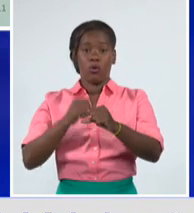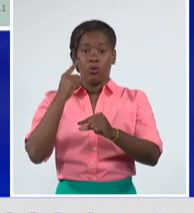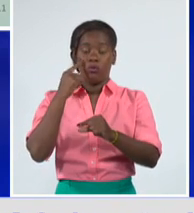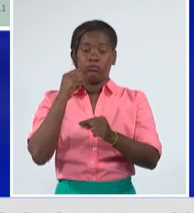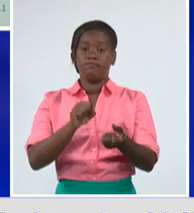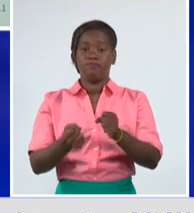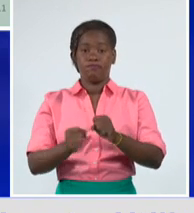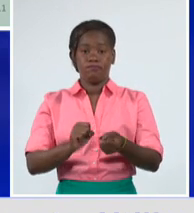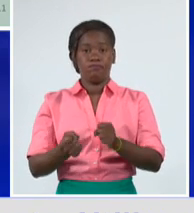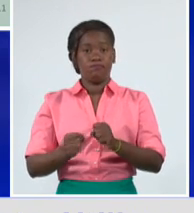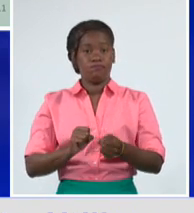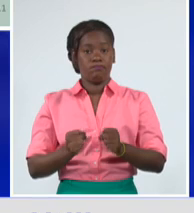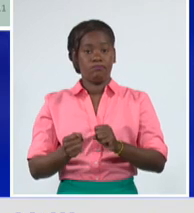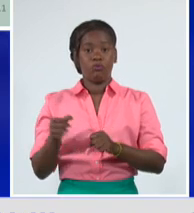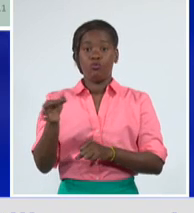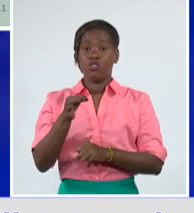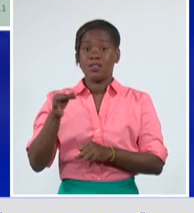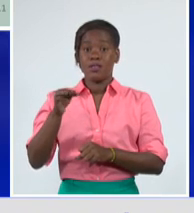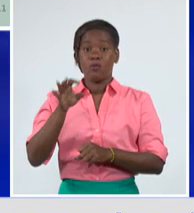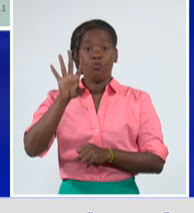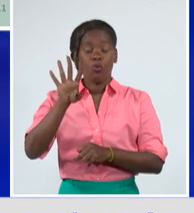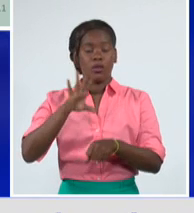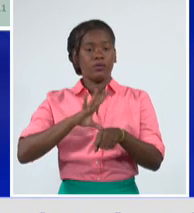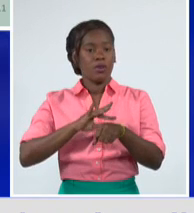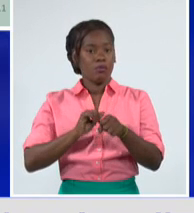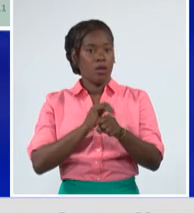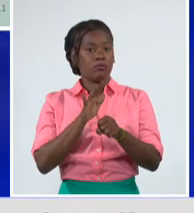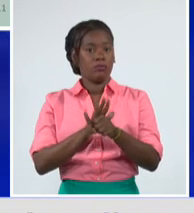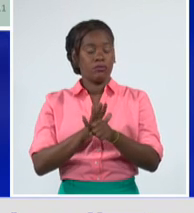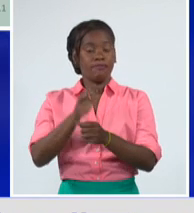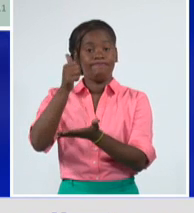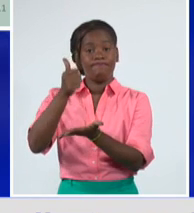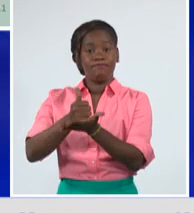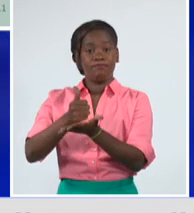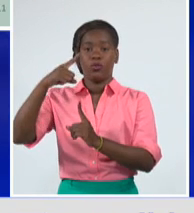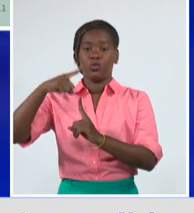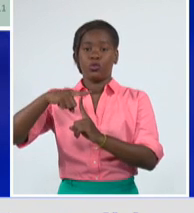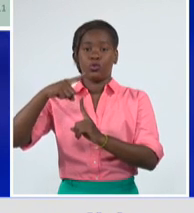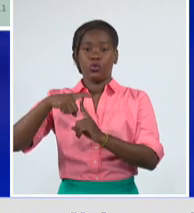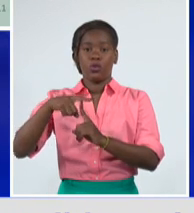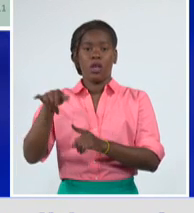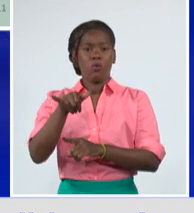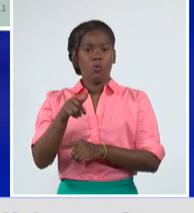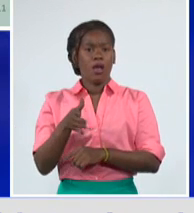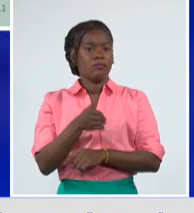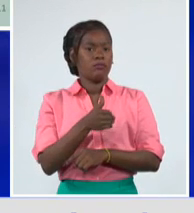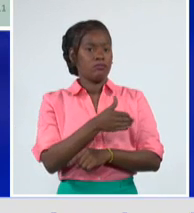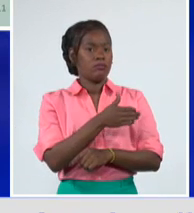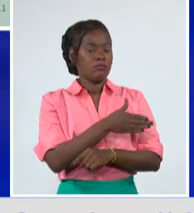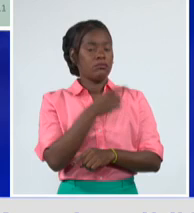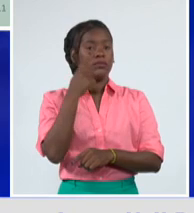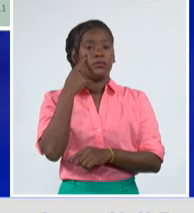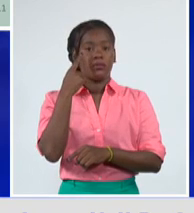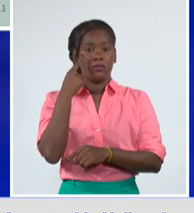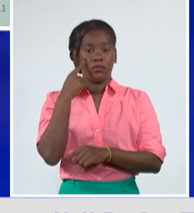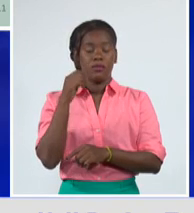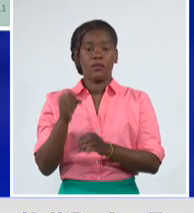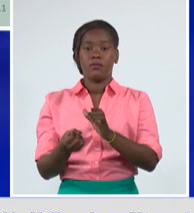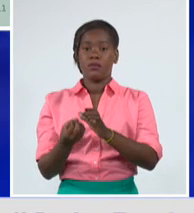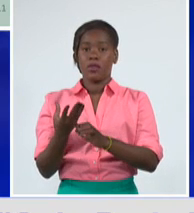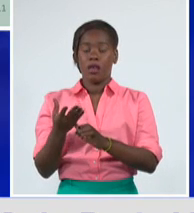y el municipio de Las Tunas, al igual que en días anteriores, aporta en el día de ayer el